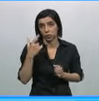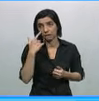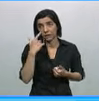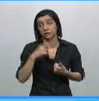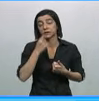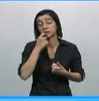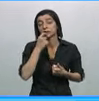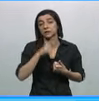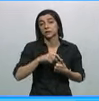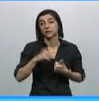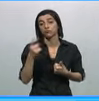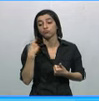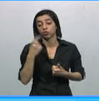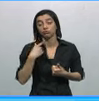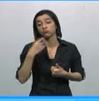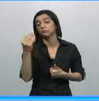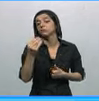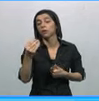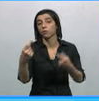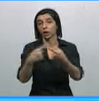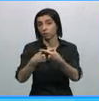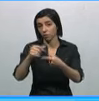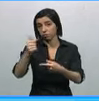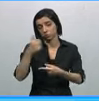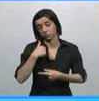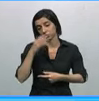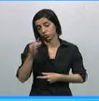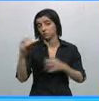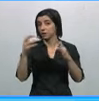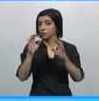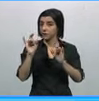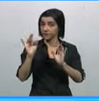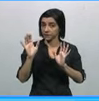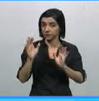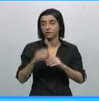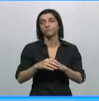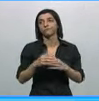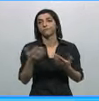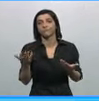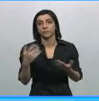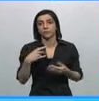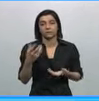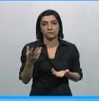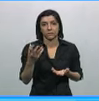ganar el partido del sábado, que va a ser duro y difícil, claro, estaríamos central a 4 puntos.